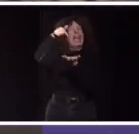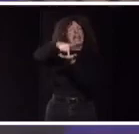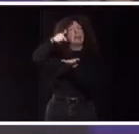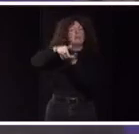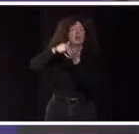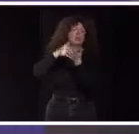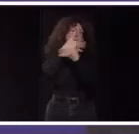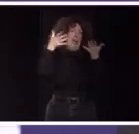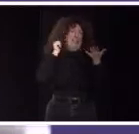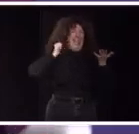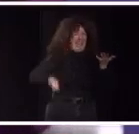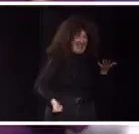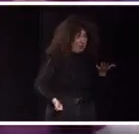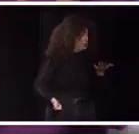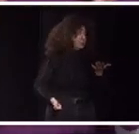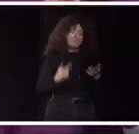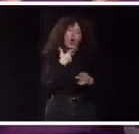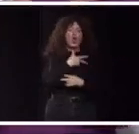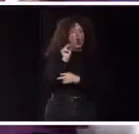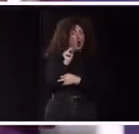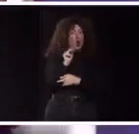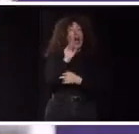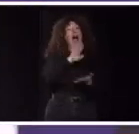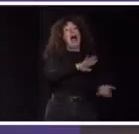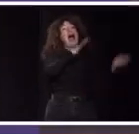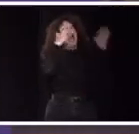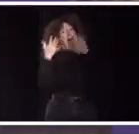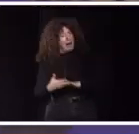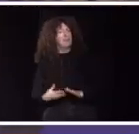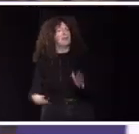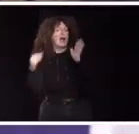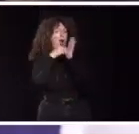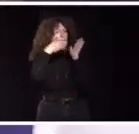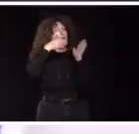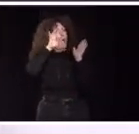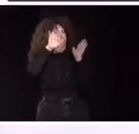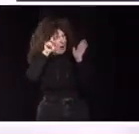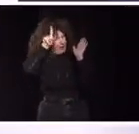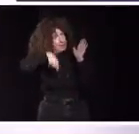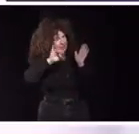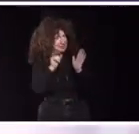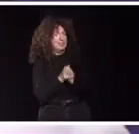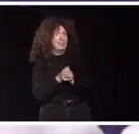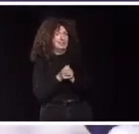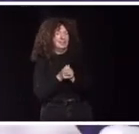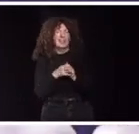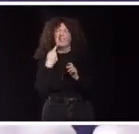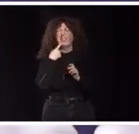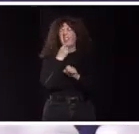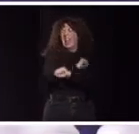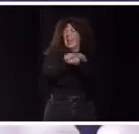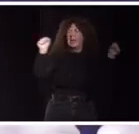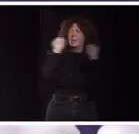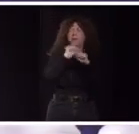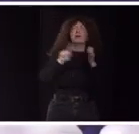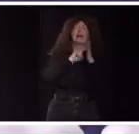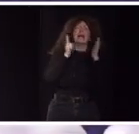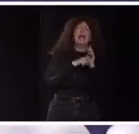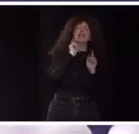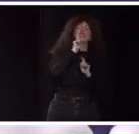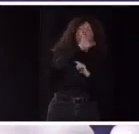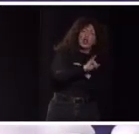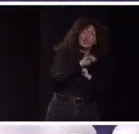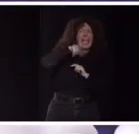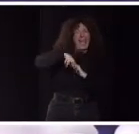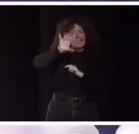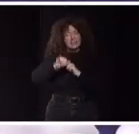y pocos meses después se convertía en ley en el Boletín Oficial del Estado. Nos dijeron que era imposible la ley solo si es sí, la ley